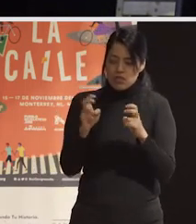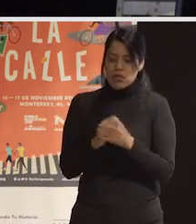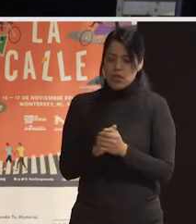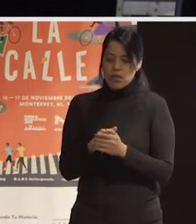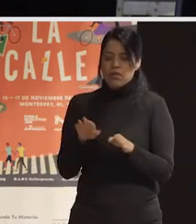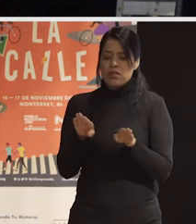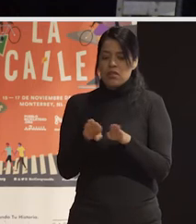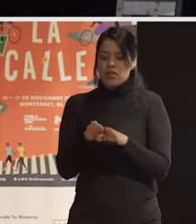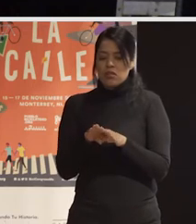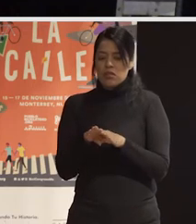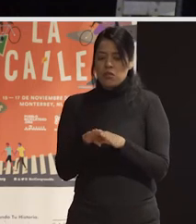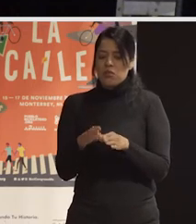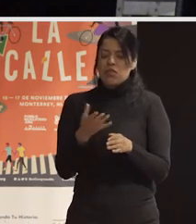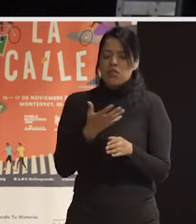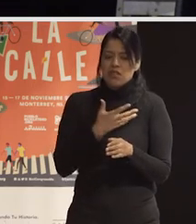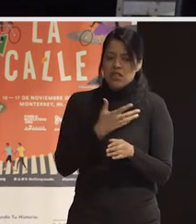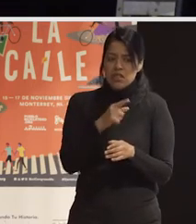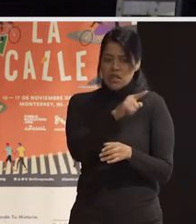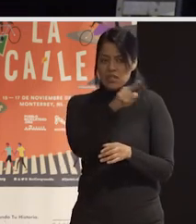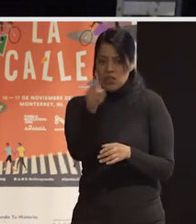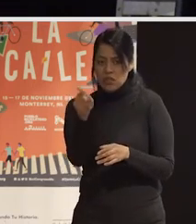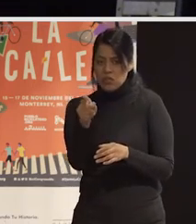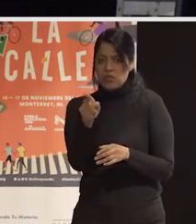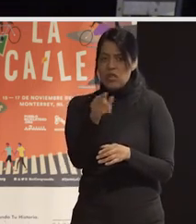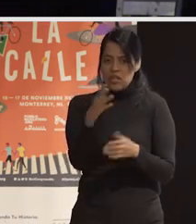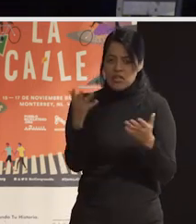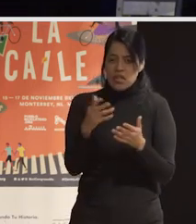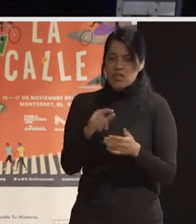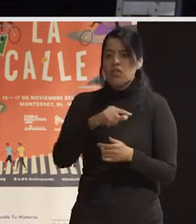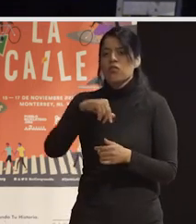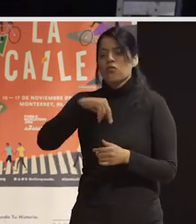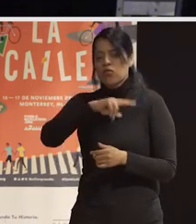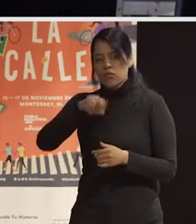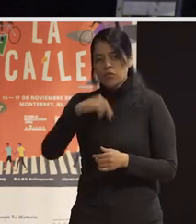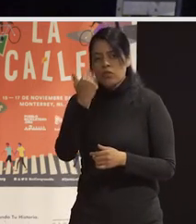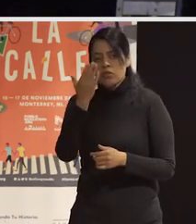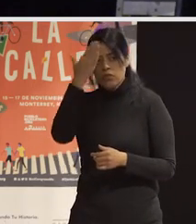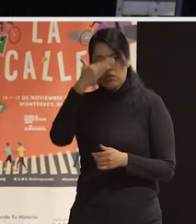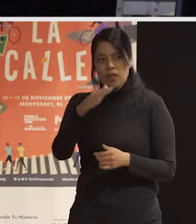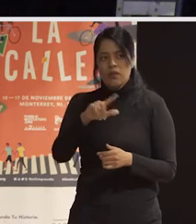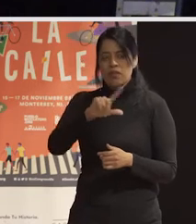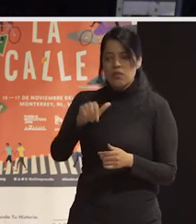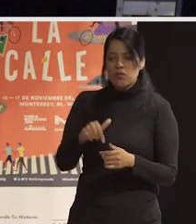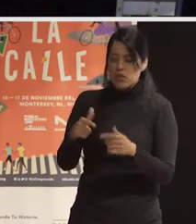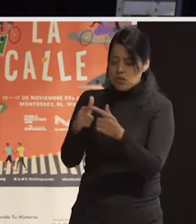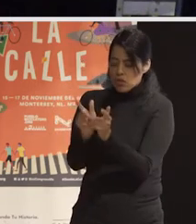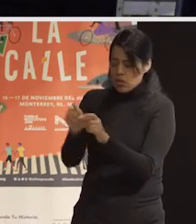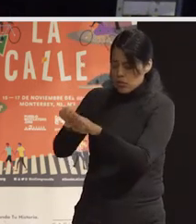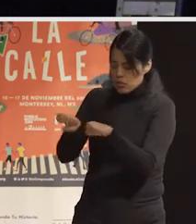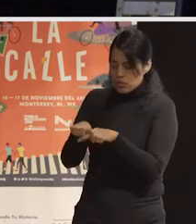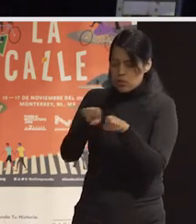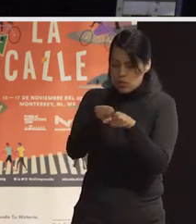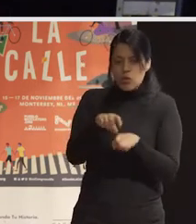tiene que tiene que ver con el trabajo que ustedes hacen queremos saber después cuando tenemos los grupos pequeños que piensan de